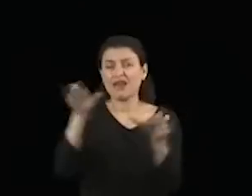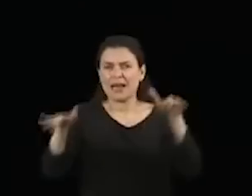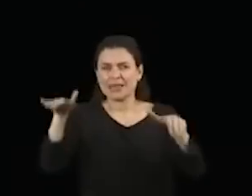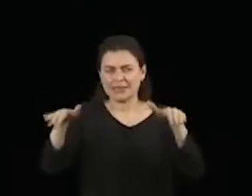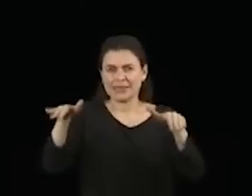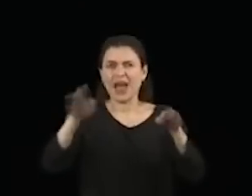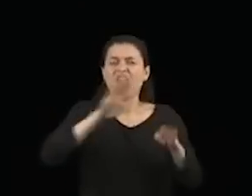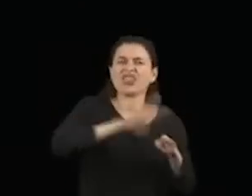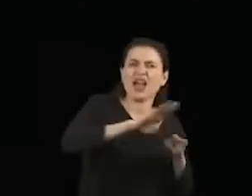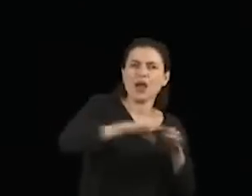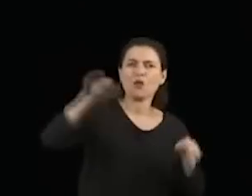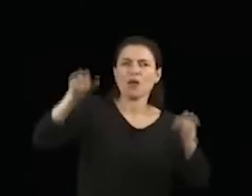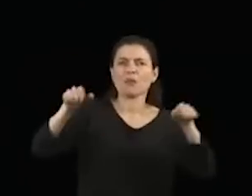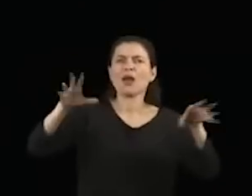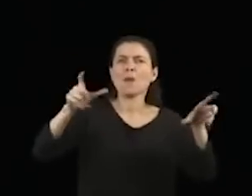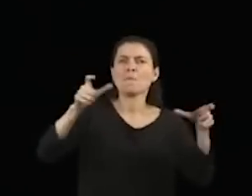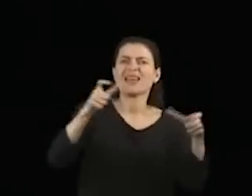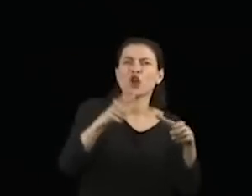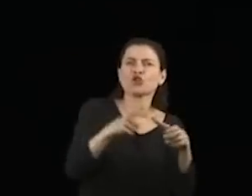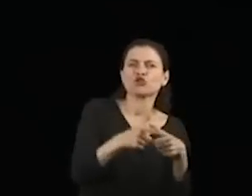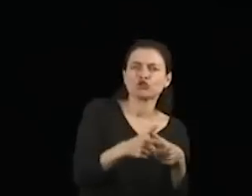los pasivos remunerados.